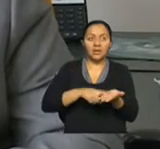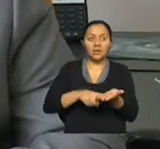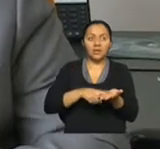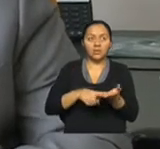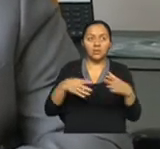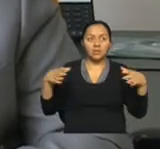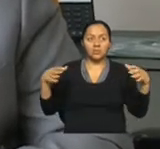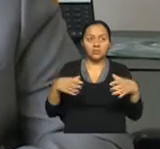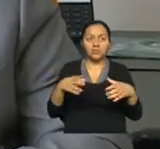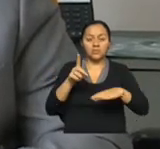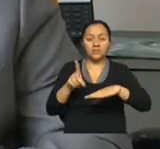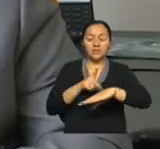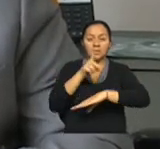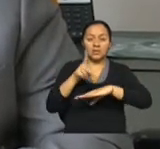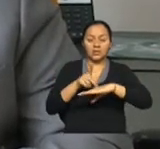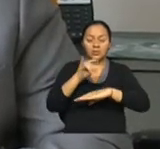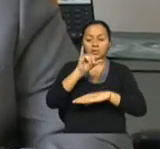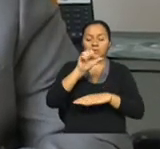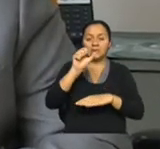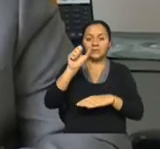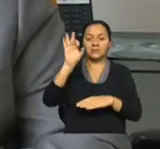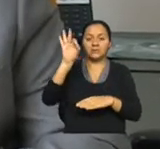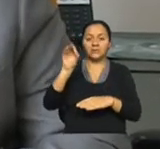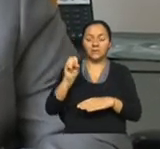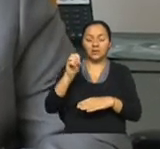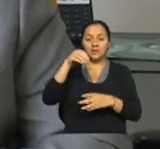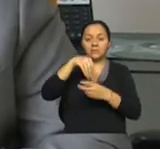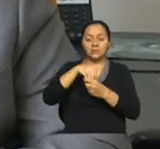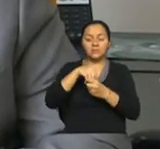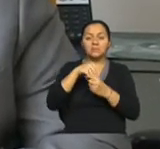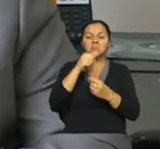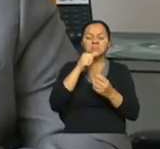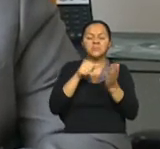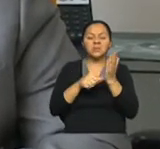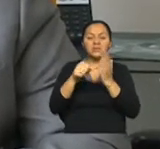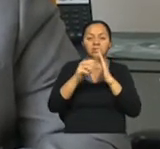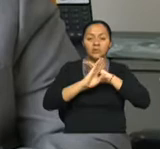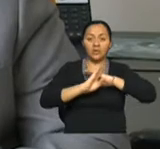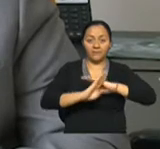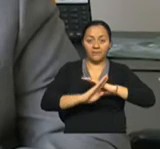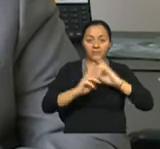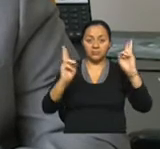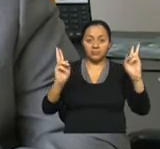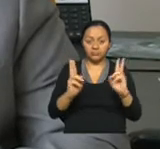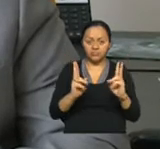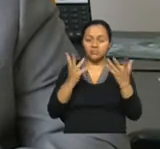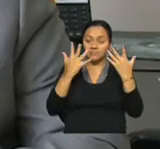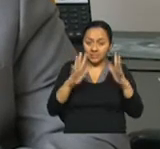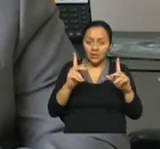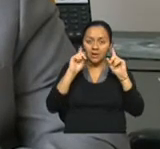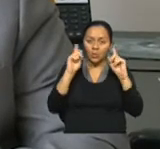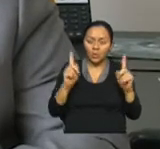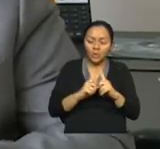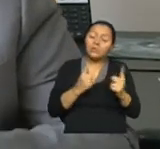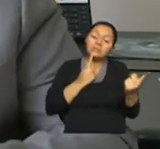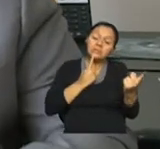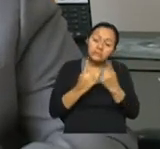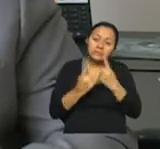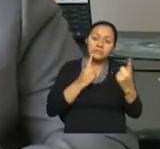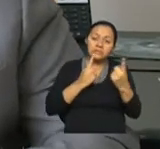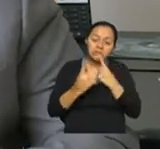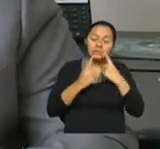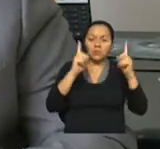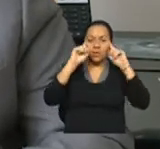con los directivos del IFA, presididos por el ministro de Defensa, Miguel Carvajal, y hemos logrado